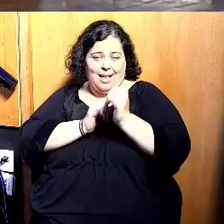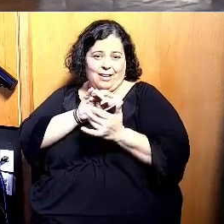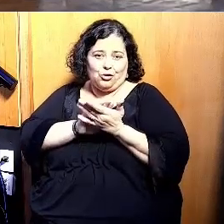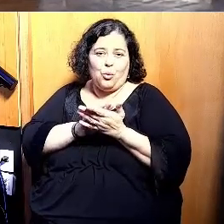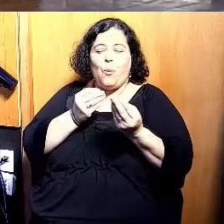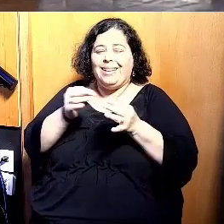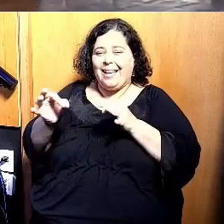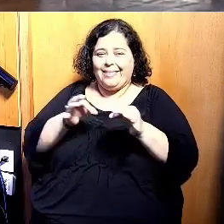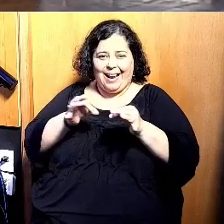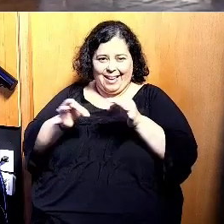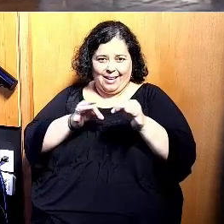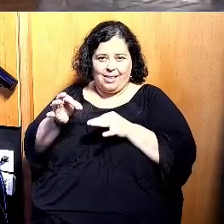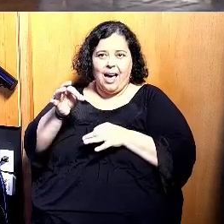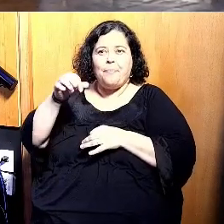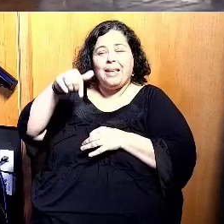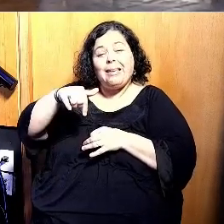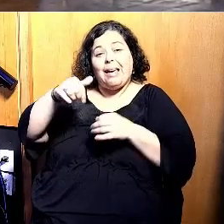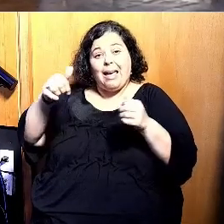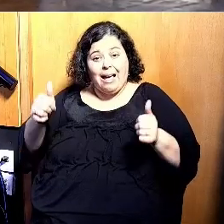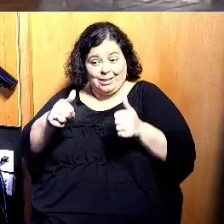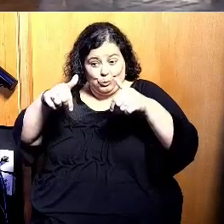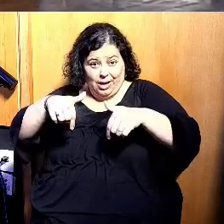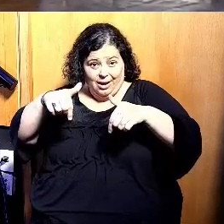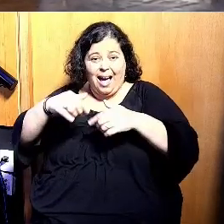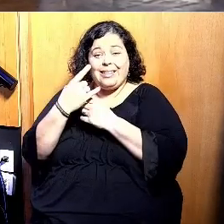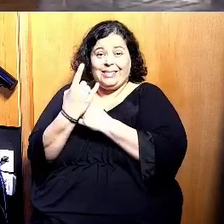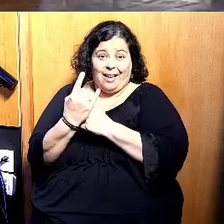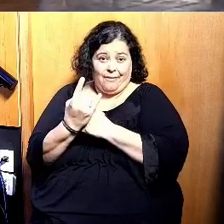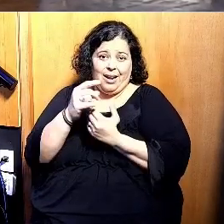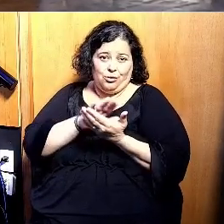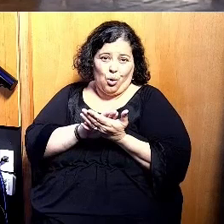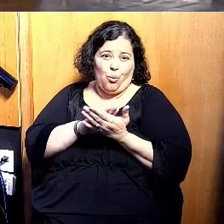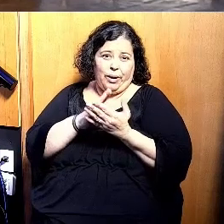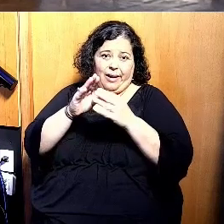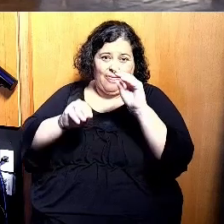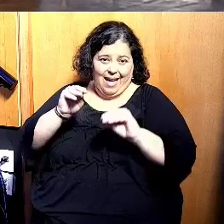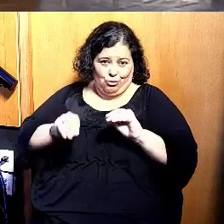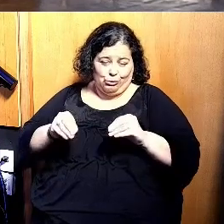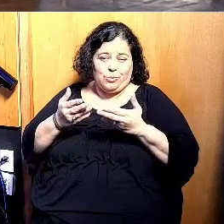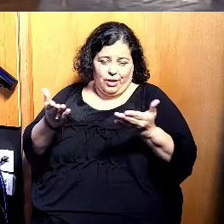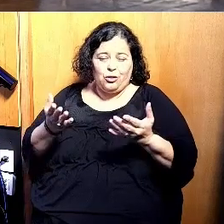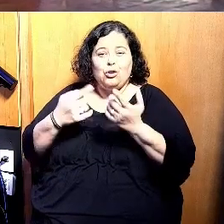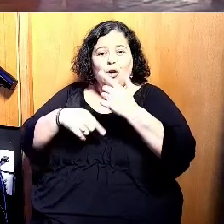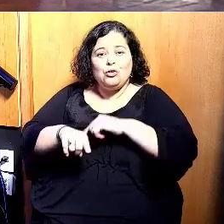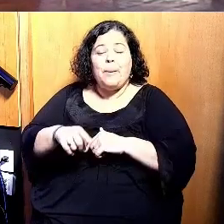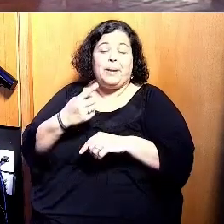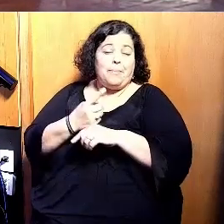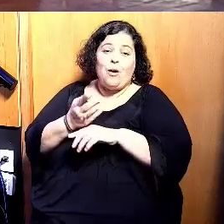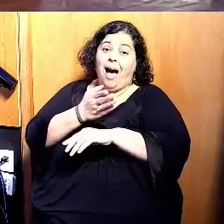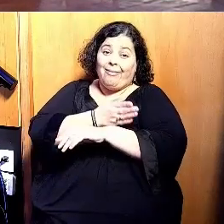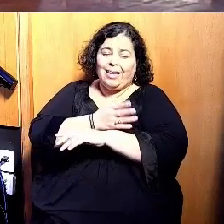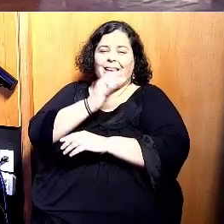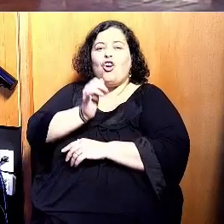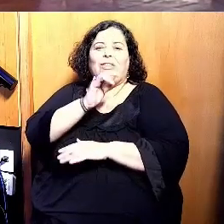la estrategia que hemos utilizado en Ceibal para la gestión de datos. Y antes de pasar a la estrategia específicamente, contarles un poco lo que